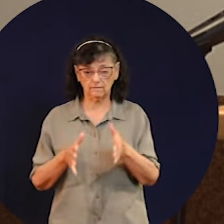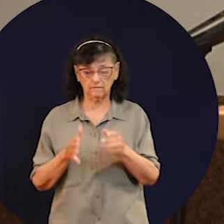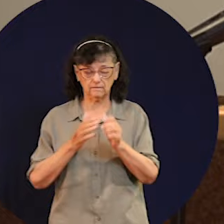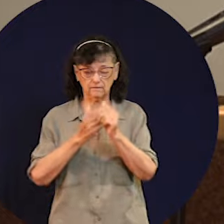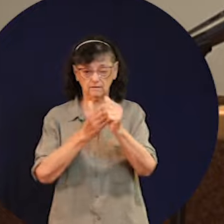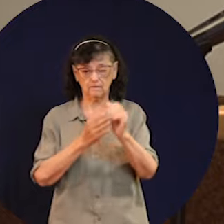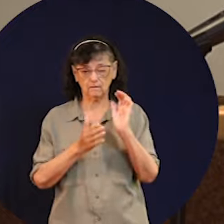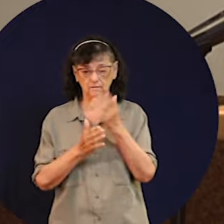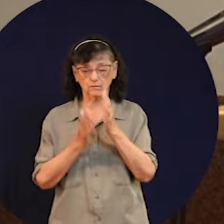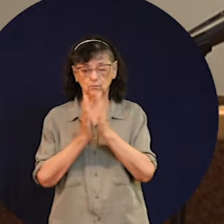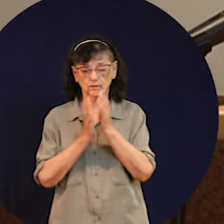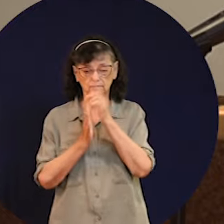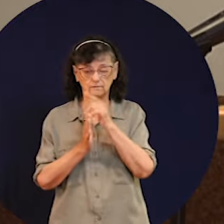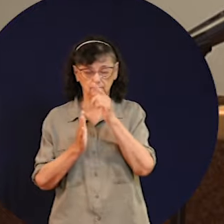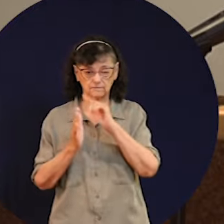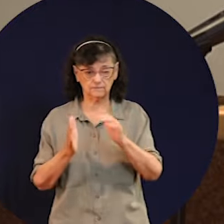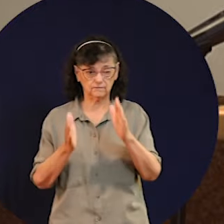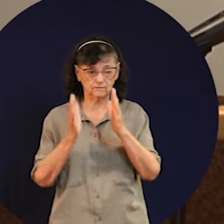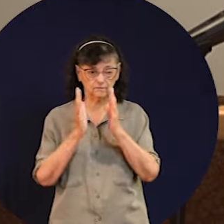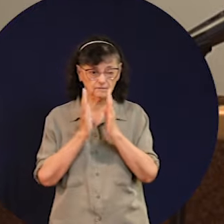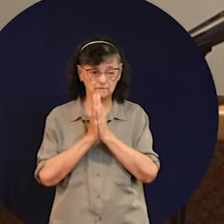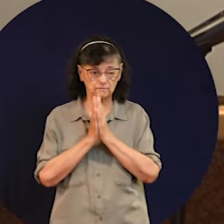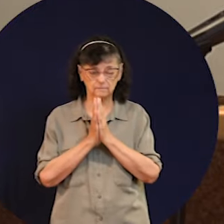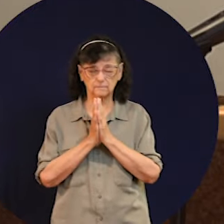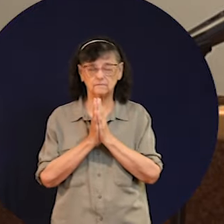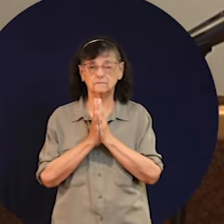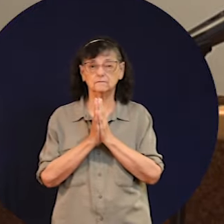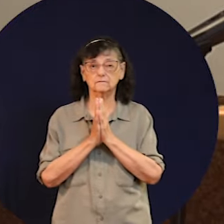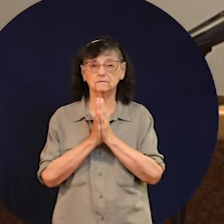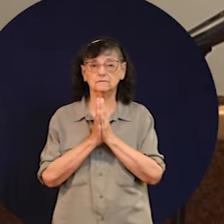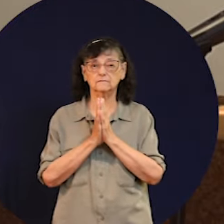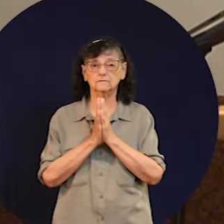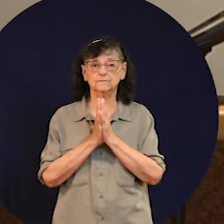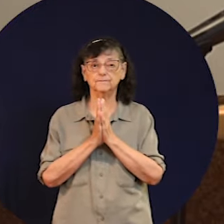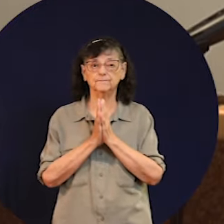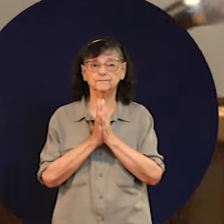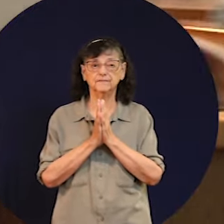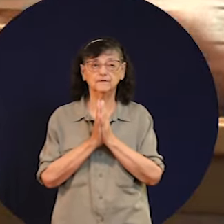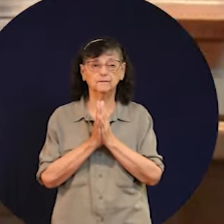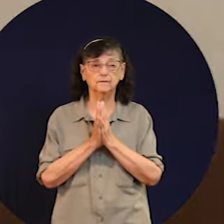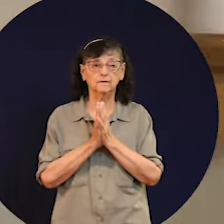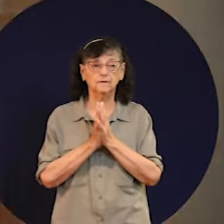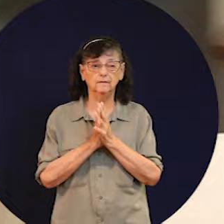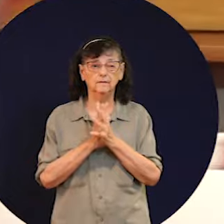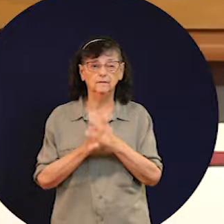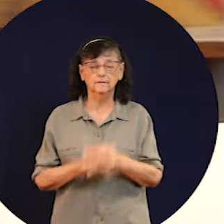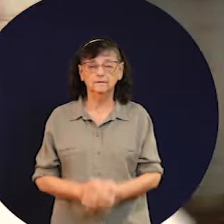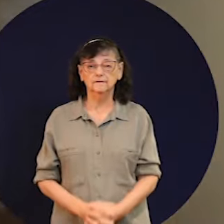guía, roguemos al Señor. Señor, escucha nuestra oración.